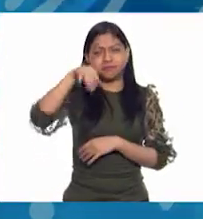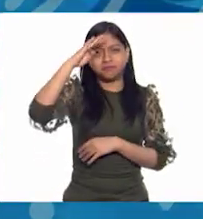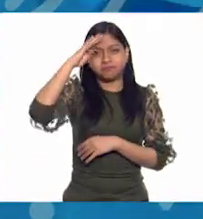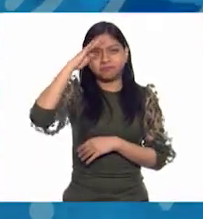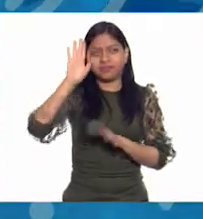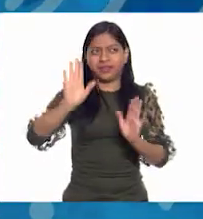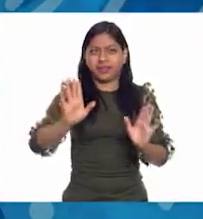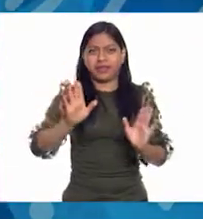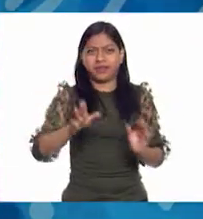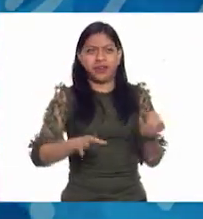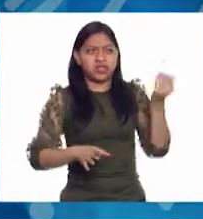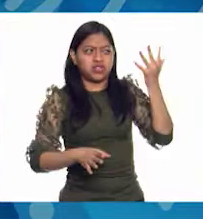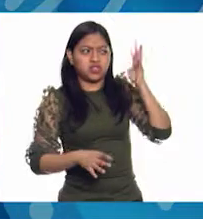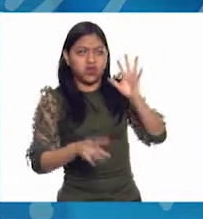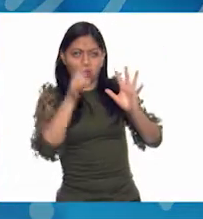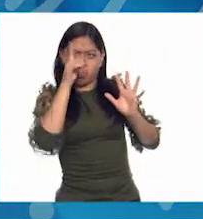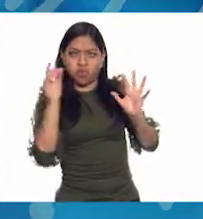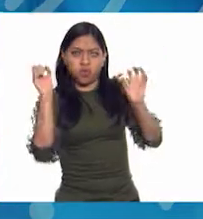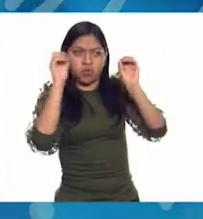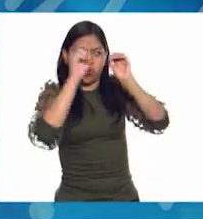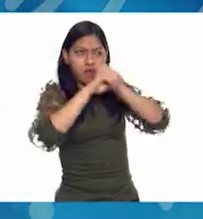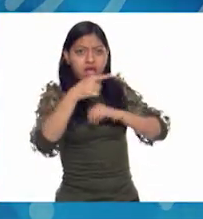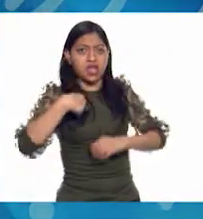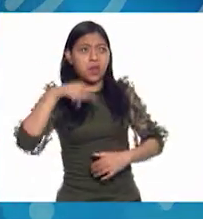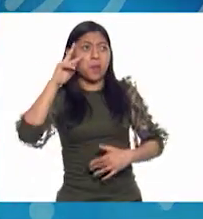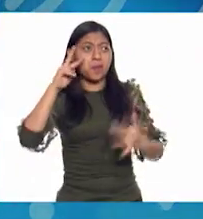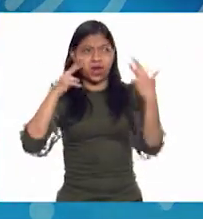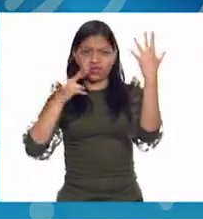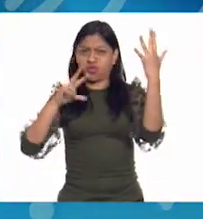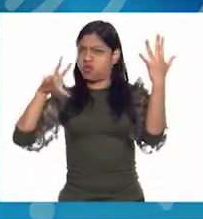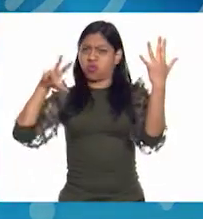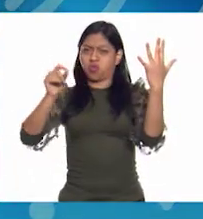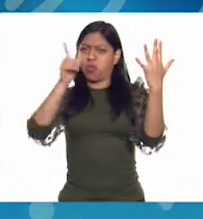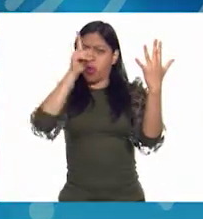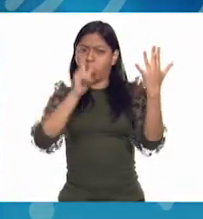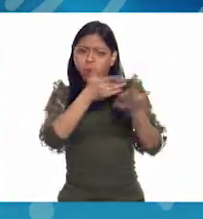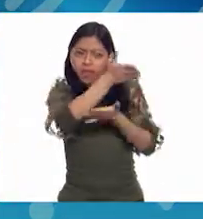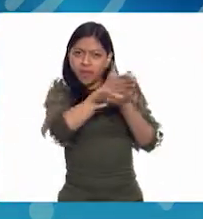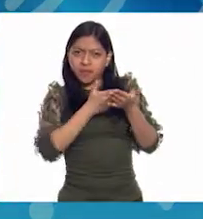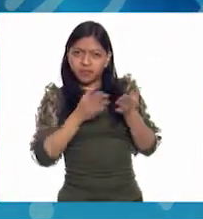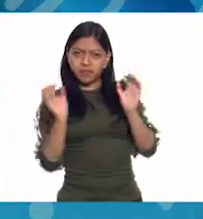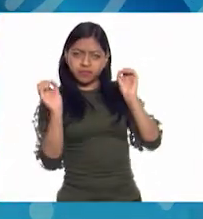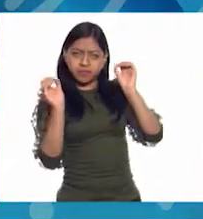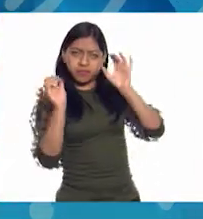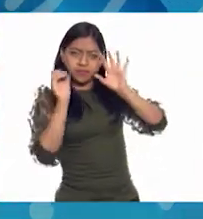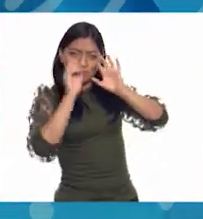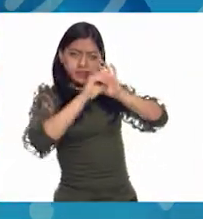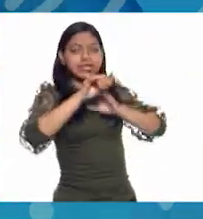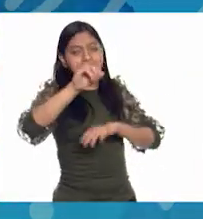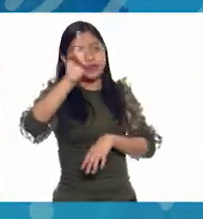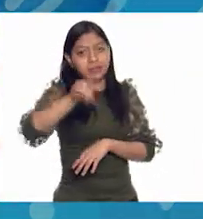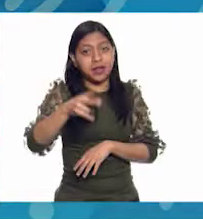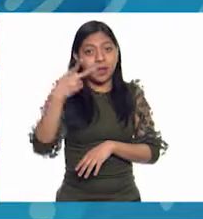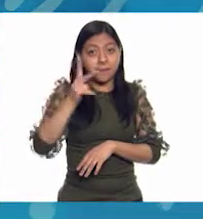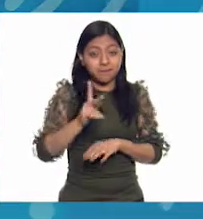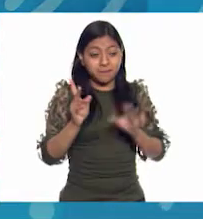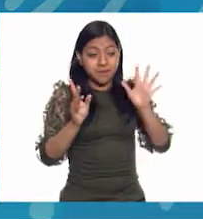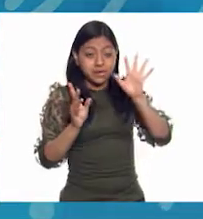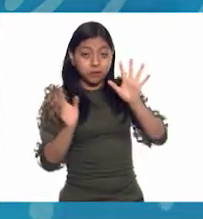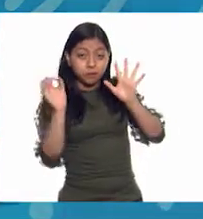el eclipse la luna se mete en medio y de hecho tapa parte de la luz del sol. Y sí es cierto, pero no tapa lo